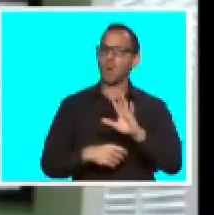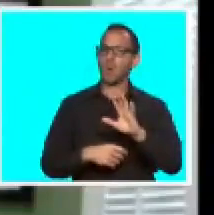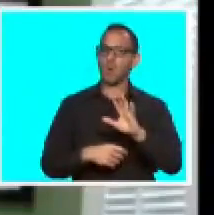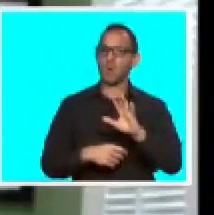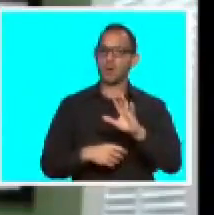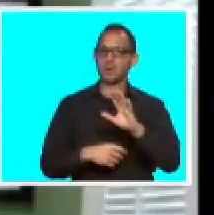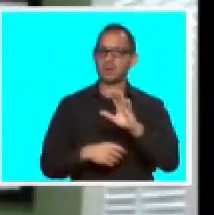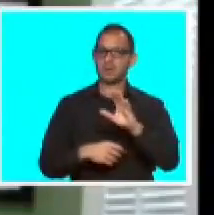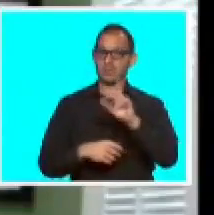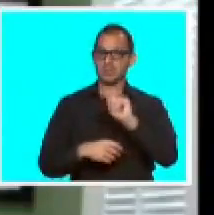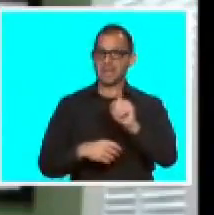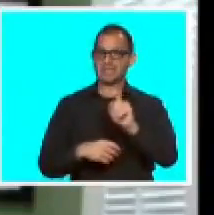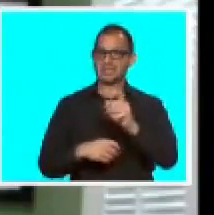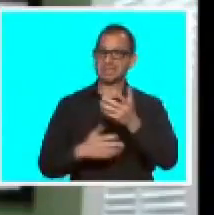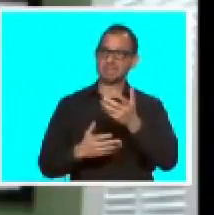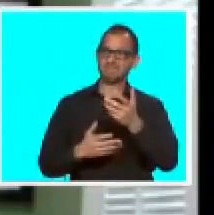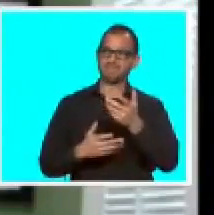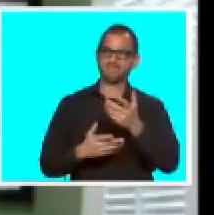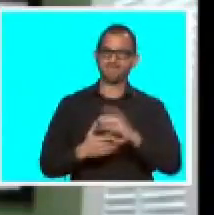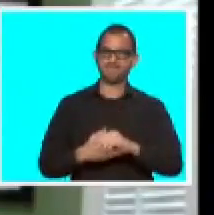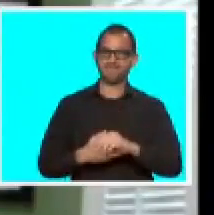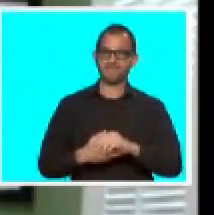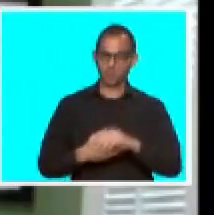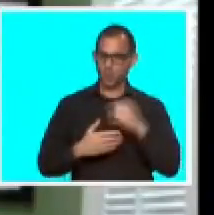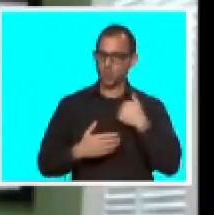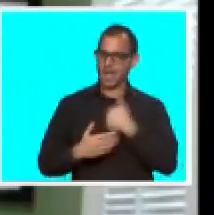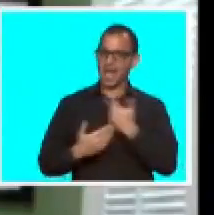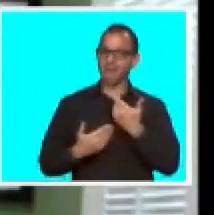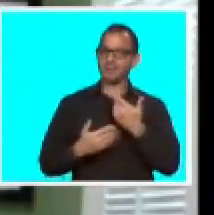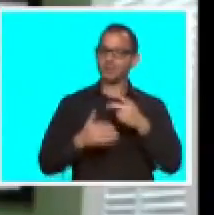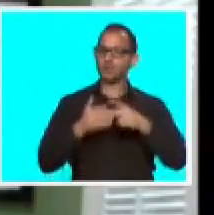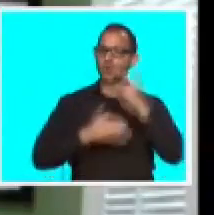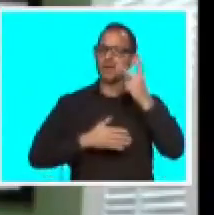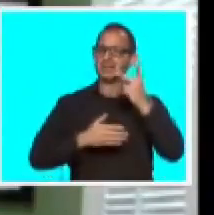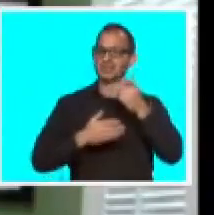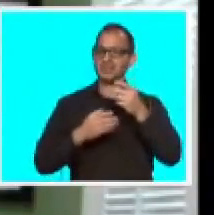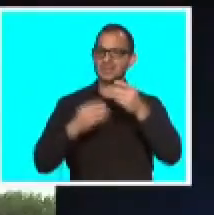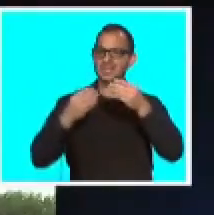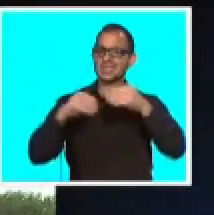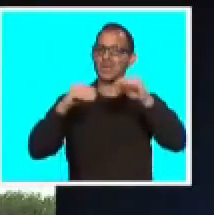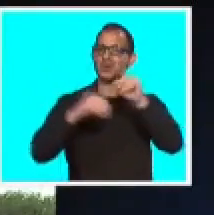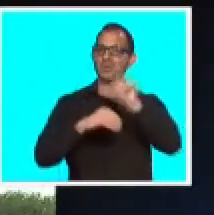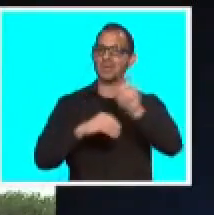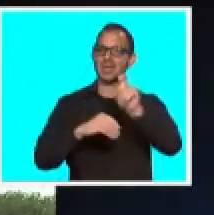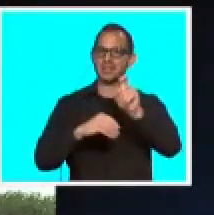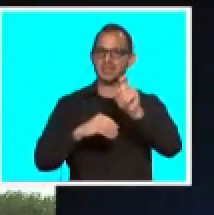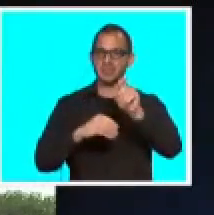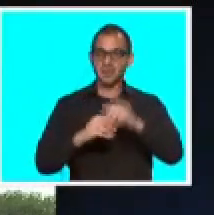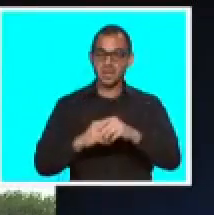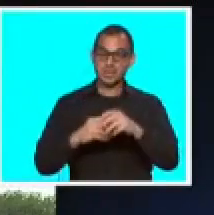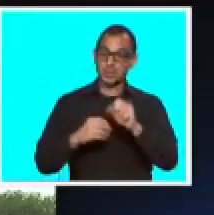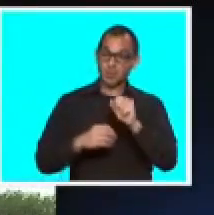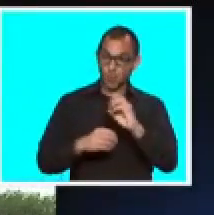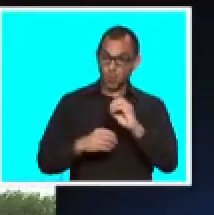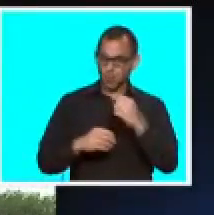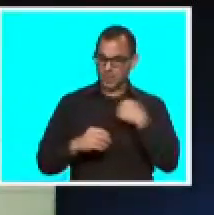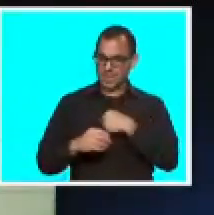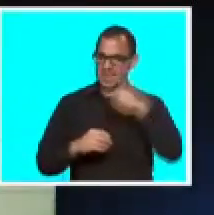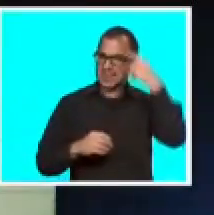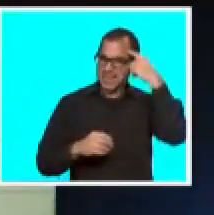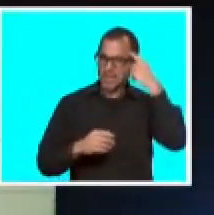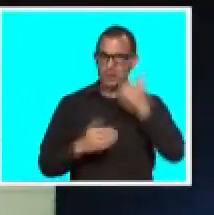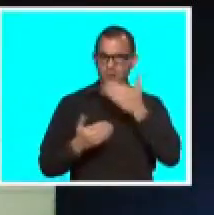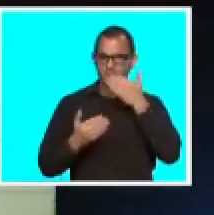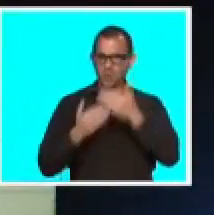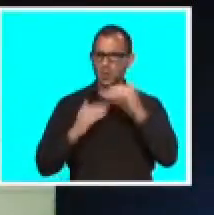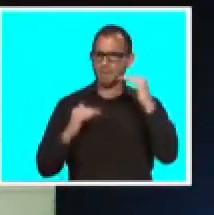valorem tax is, we have almost twice as much in sales tax as we do in ad valorem tax, and so we think we have a